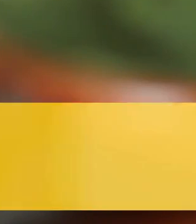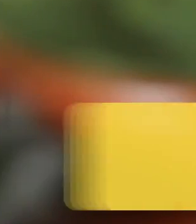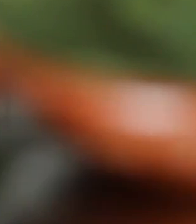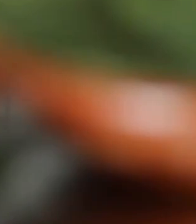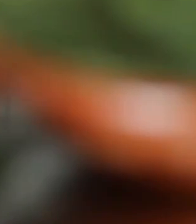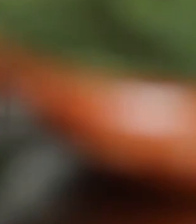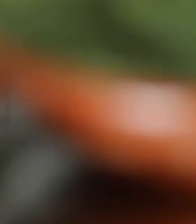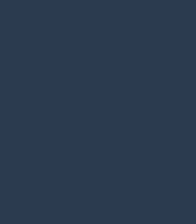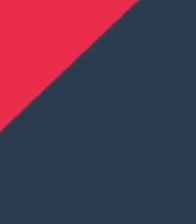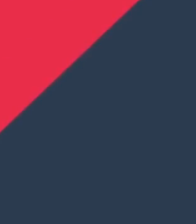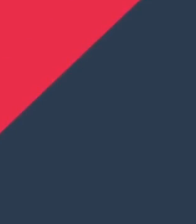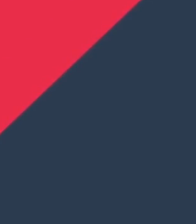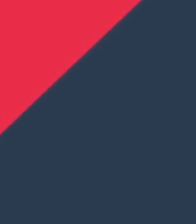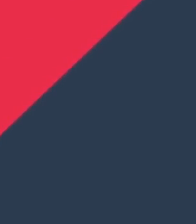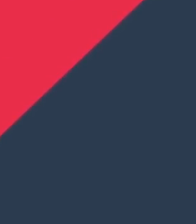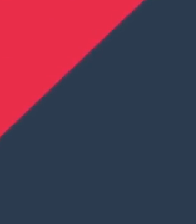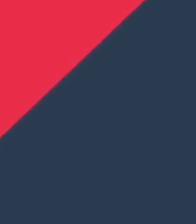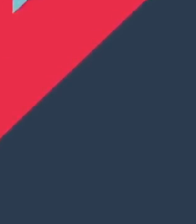www.mexicocity.gov.mx.